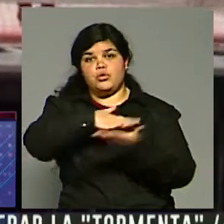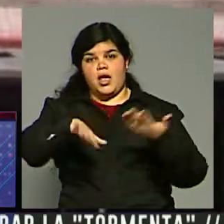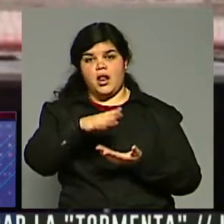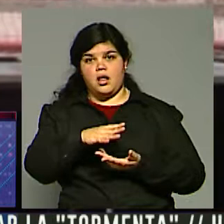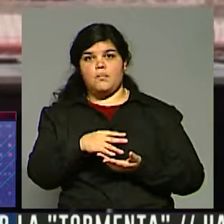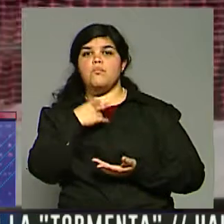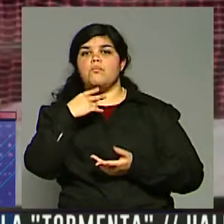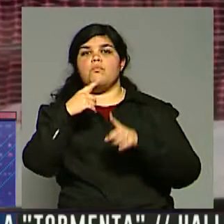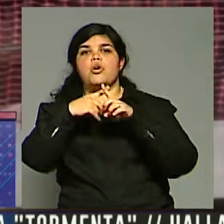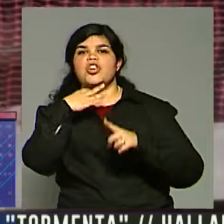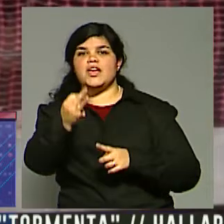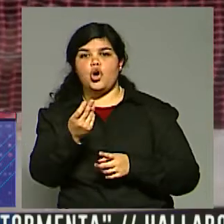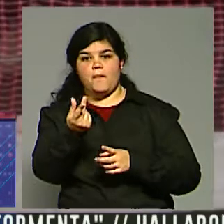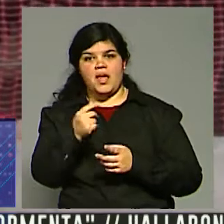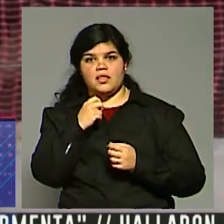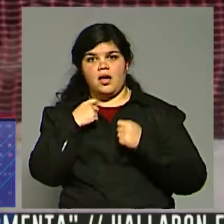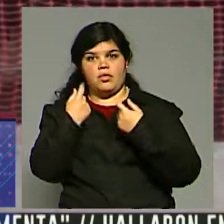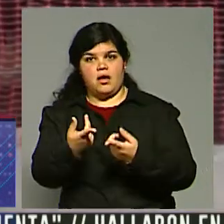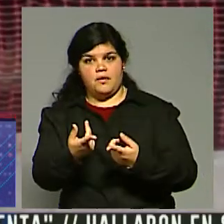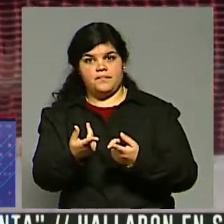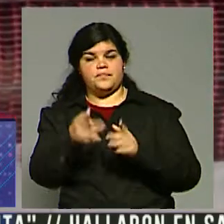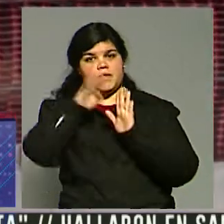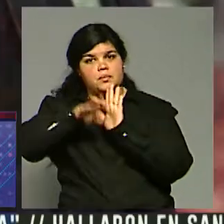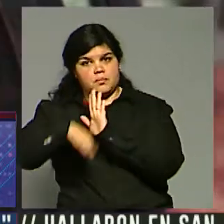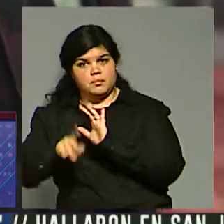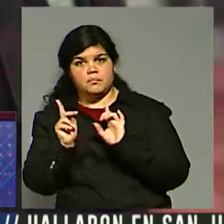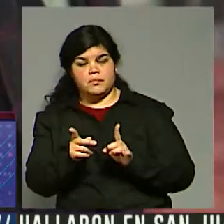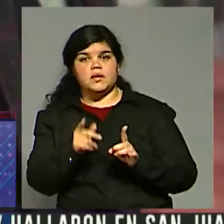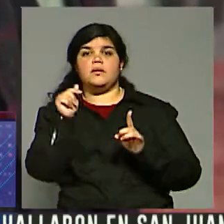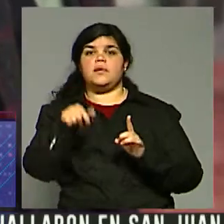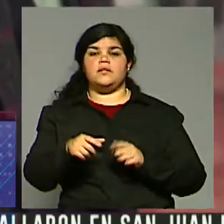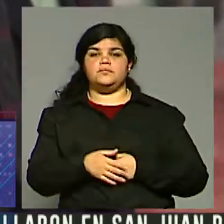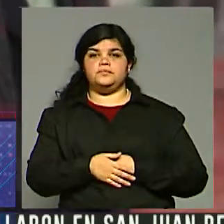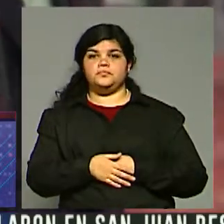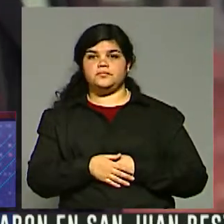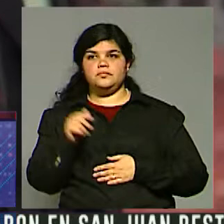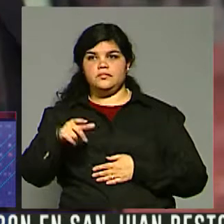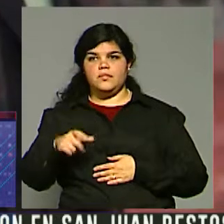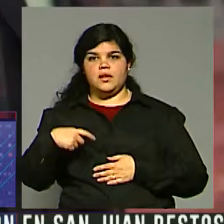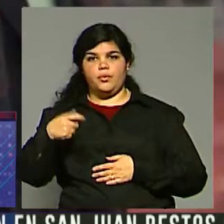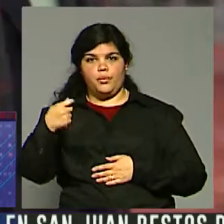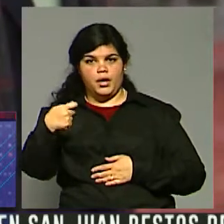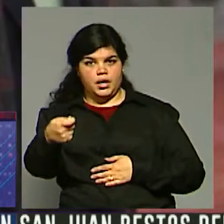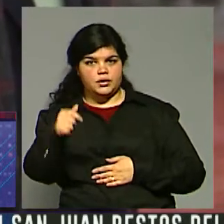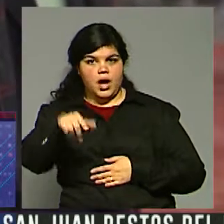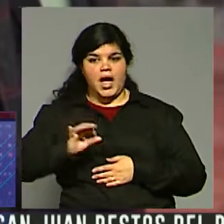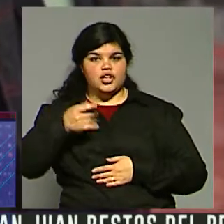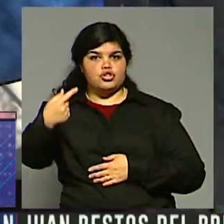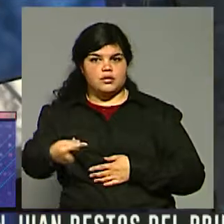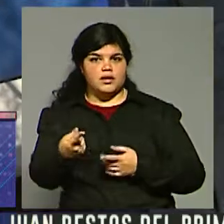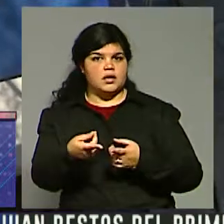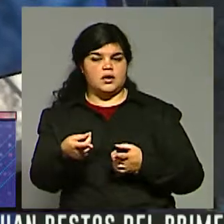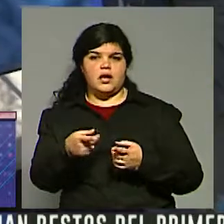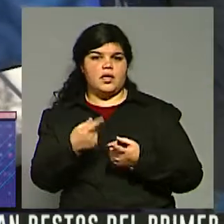que recorren la inflación pasada. Así como este año los haberes jubilatorios fueron perjudicados, el año que viene sucedería lo